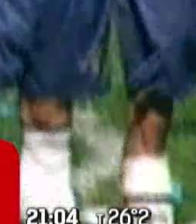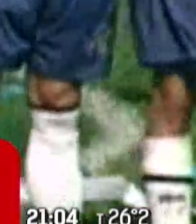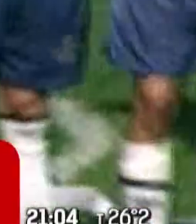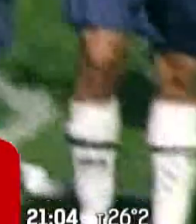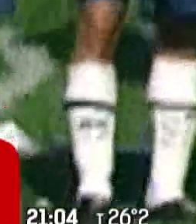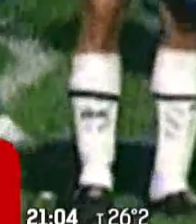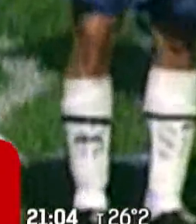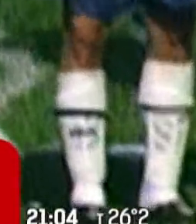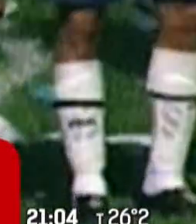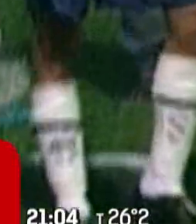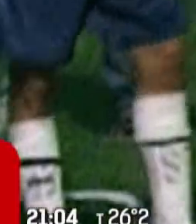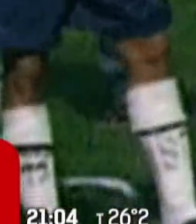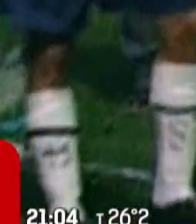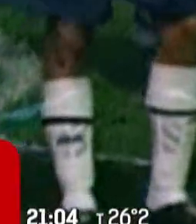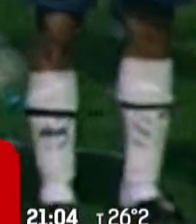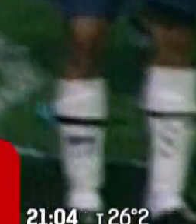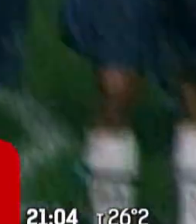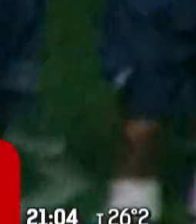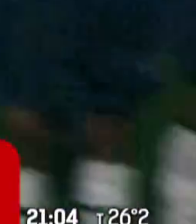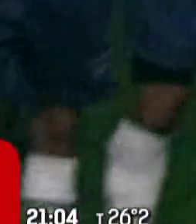¡Armando Lío!